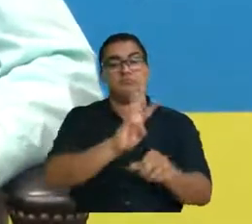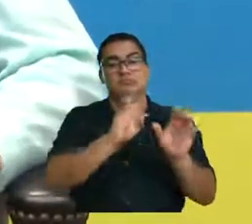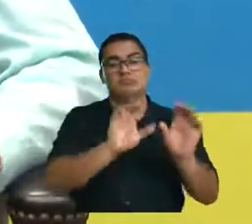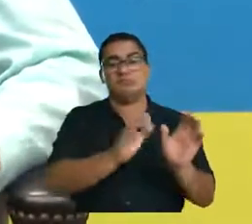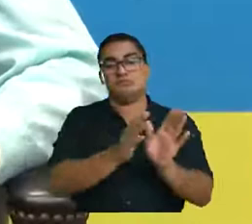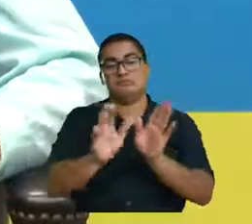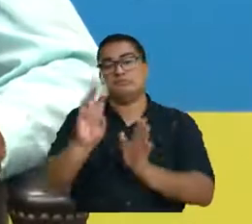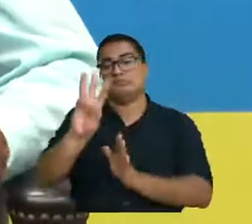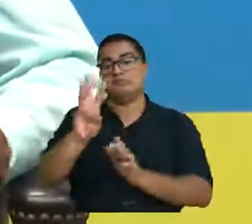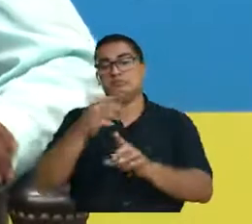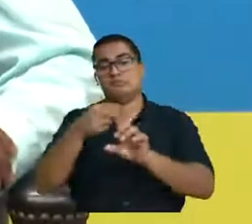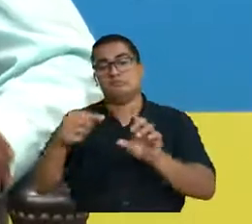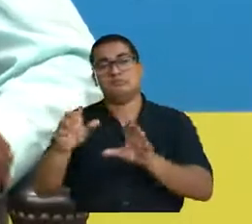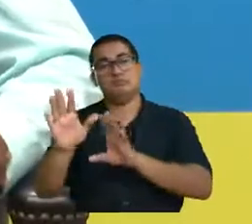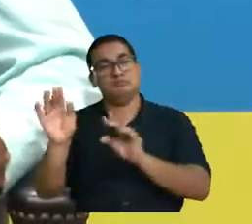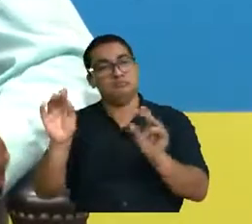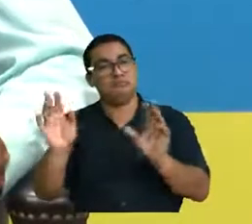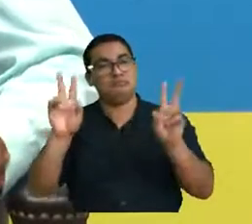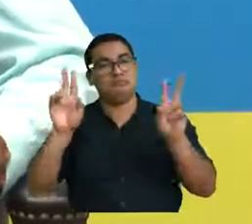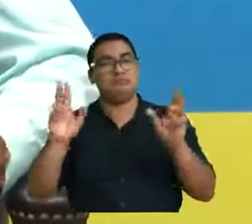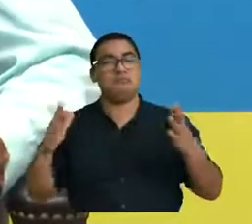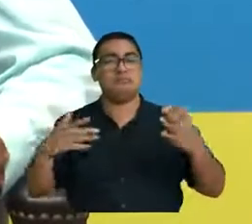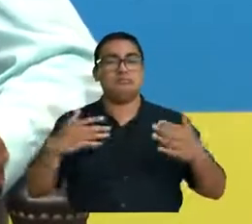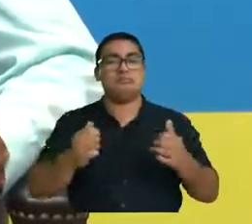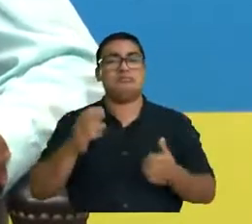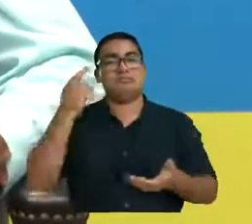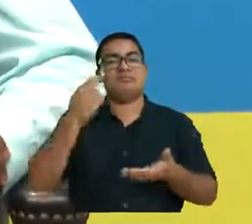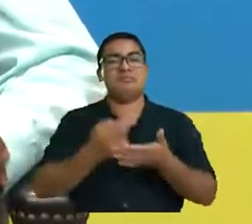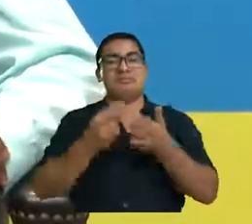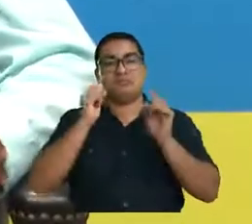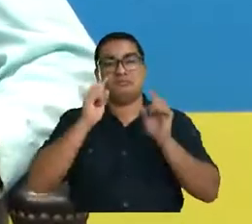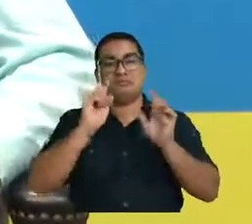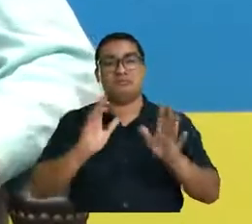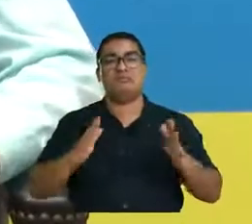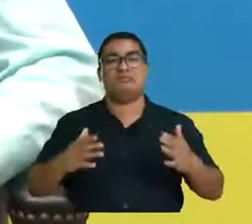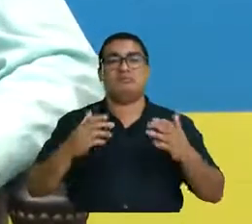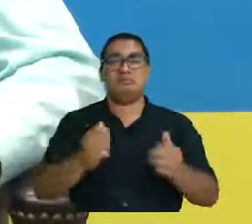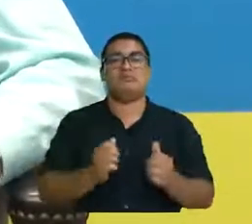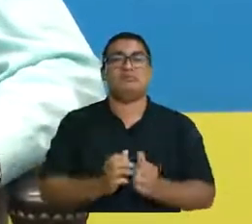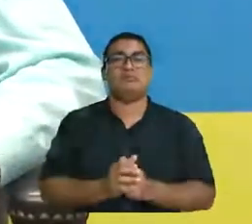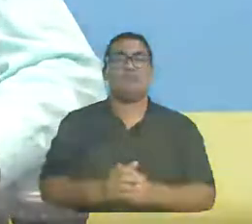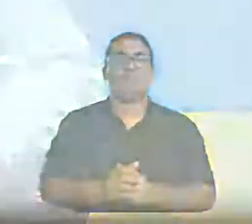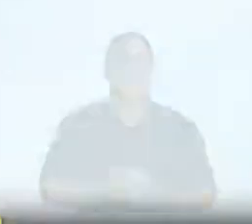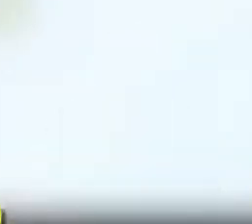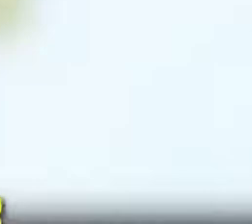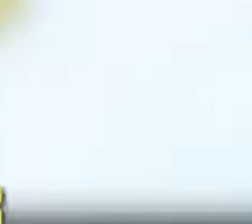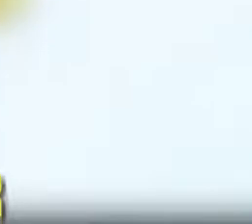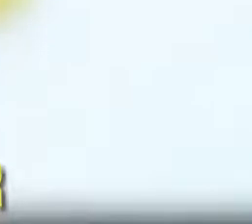3:00 a 3:30, para seguir conversando sobre temas de salud. Recuerde que prevenir también es salud.